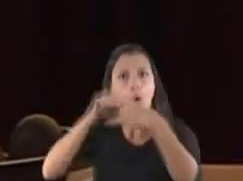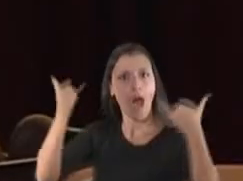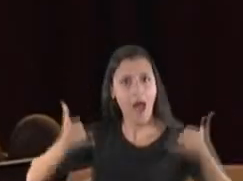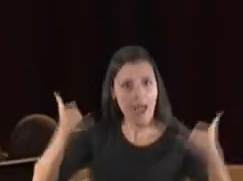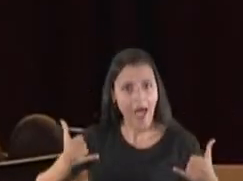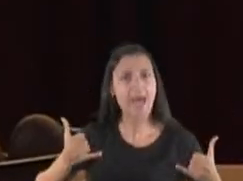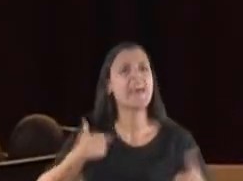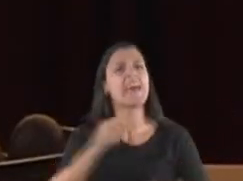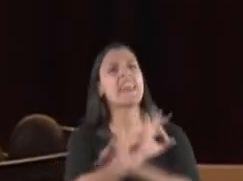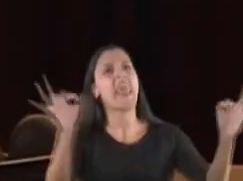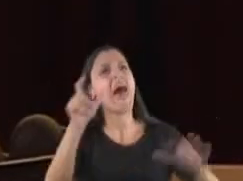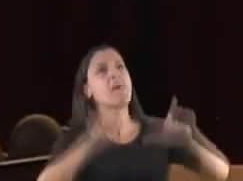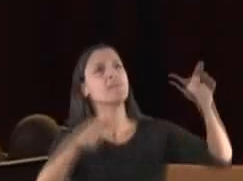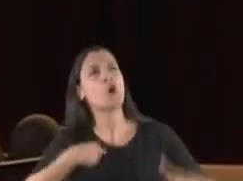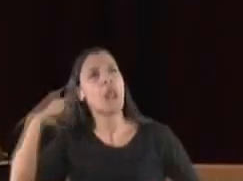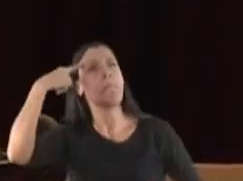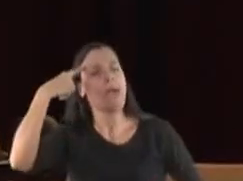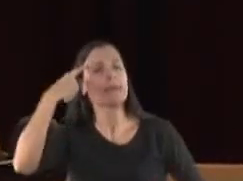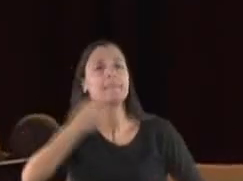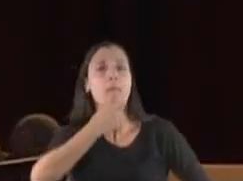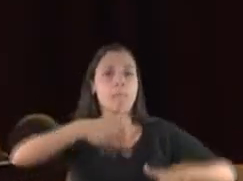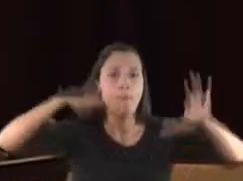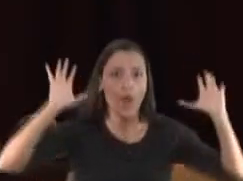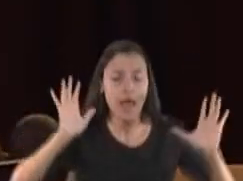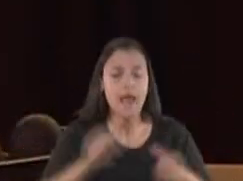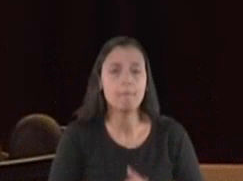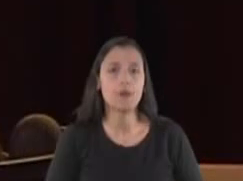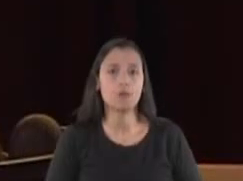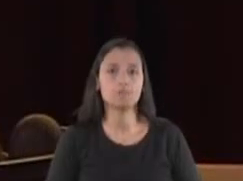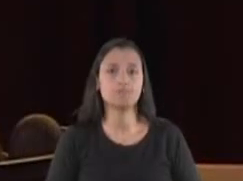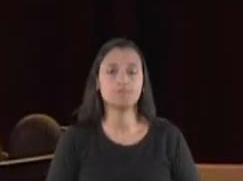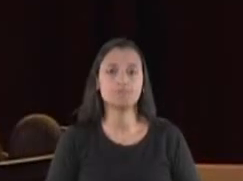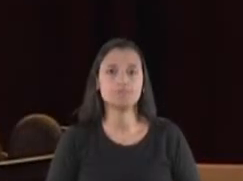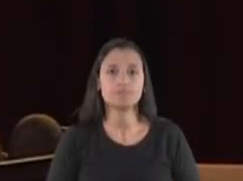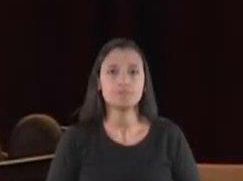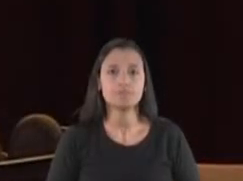Nadie piensa una ruta